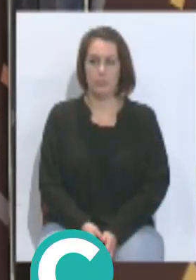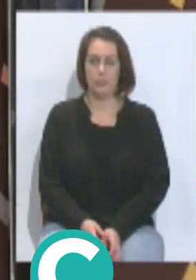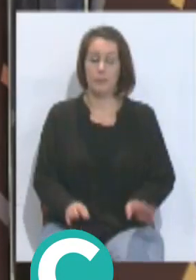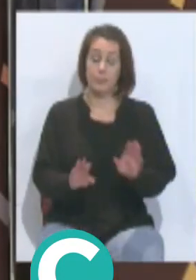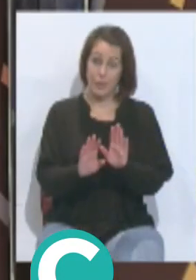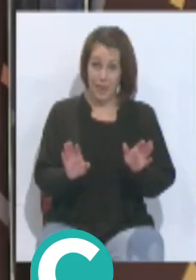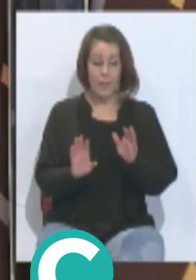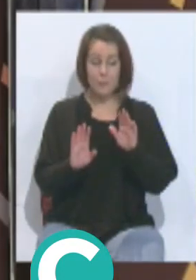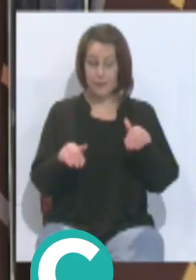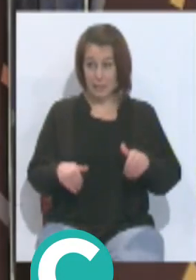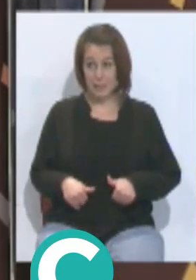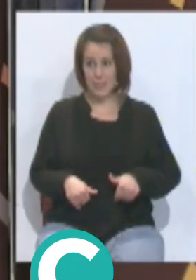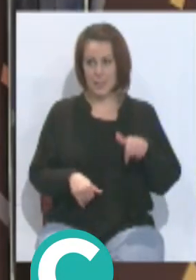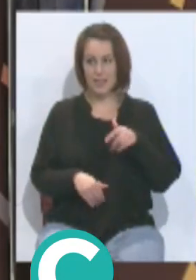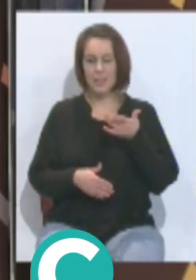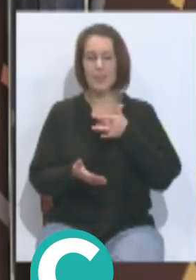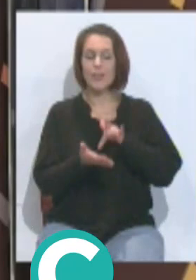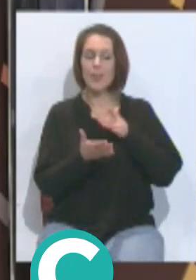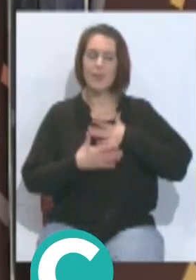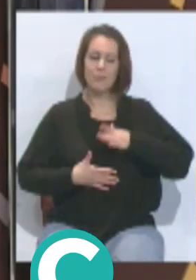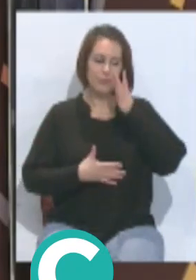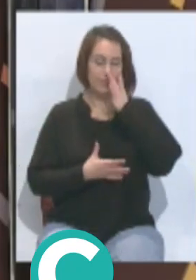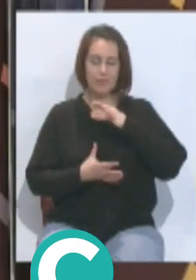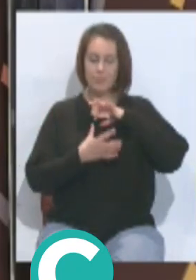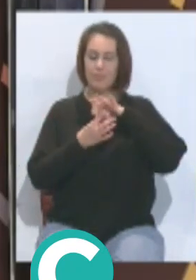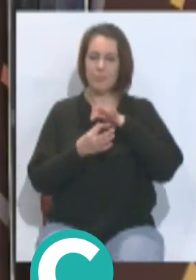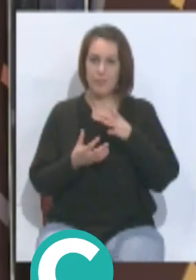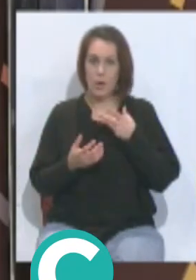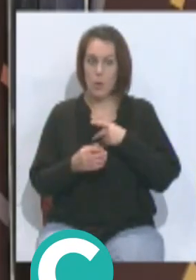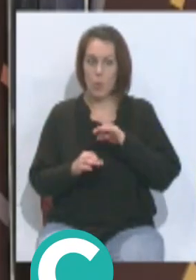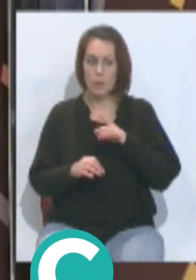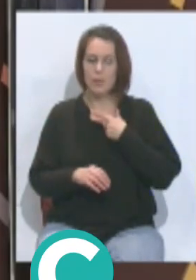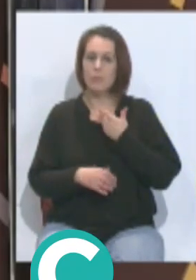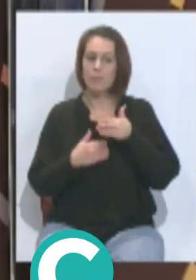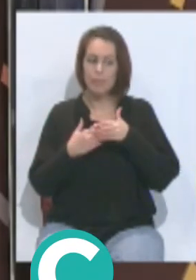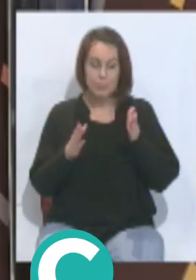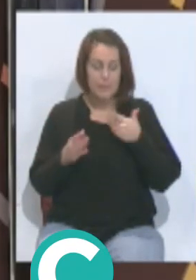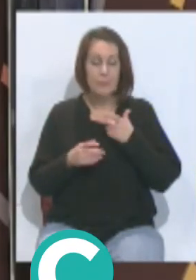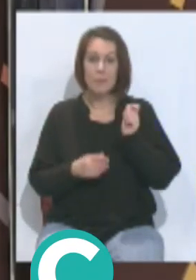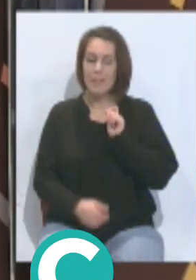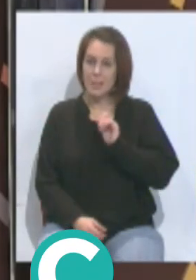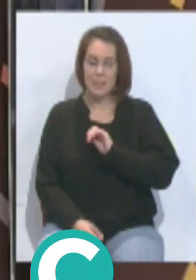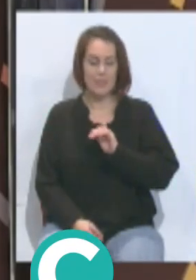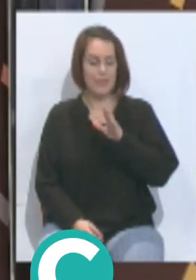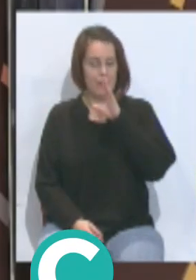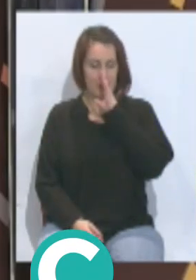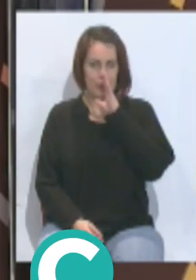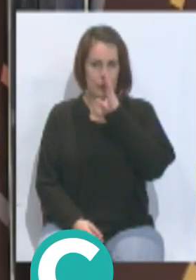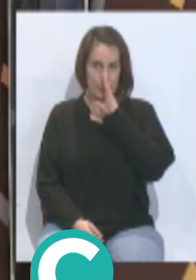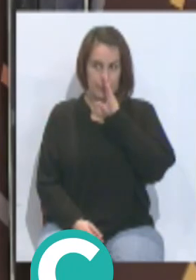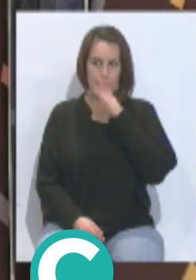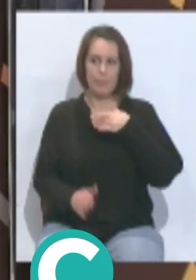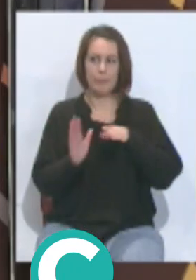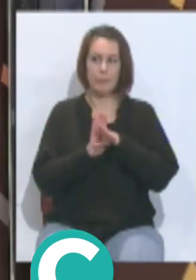Pues ya estamos de vuelta en esta edición de Haciendo Tipo que precisamente estrena este mes de febrero.